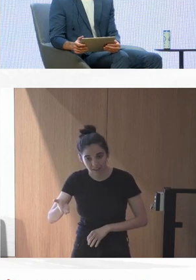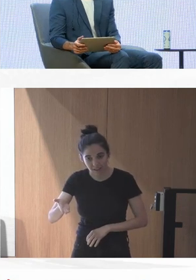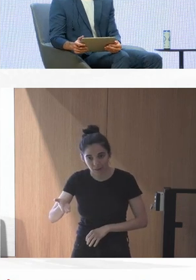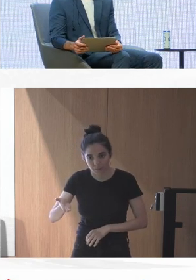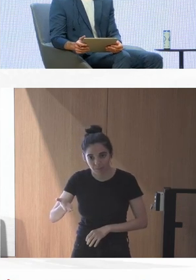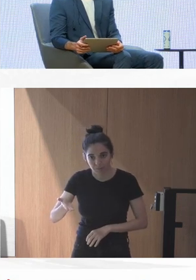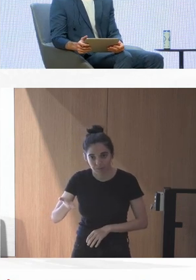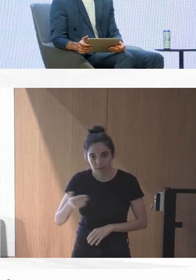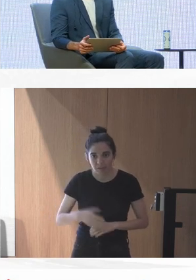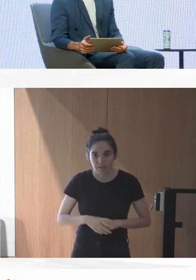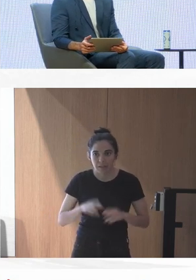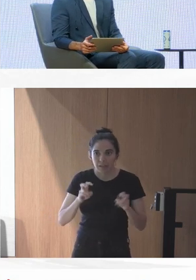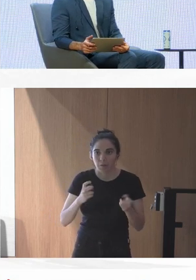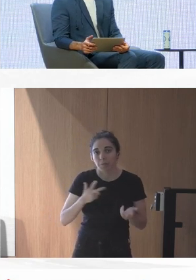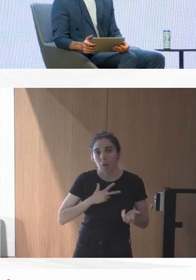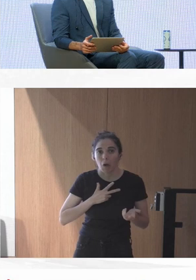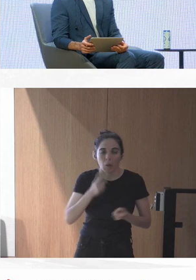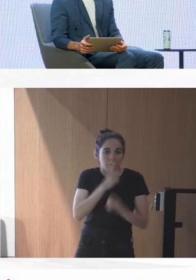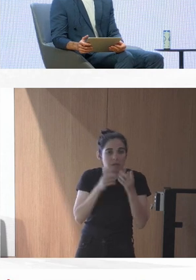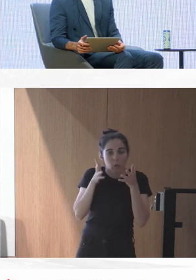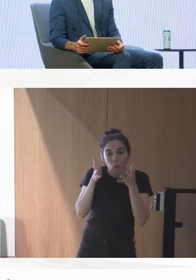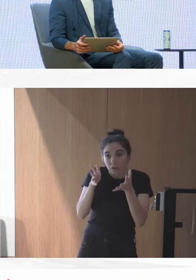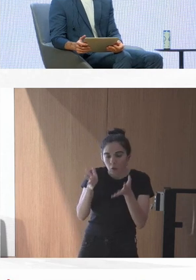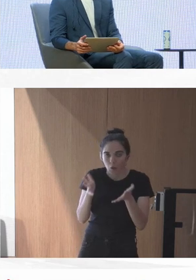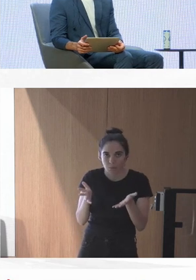estos consejos de los abogados